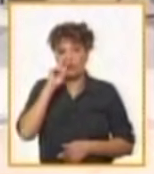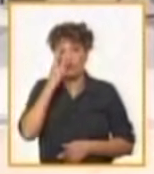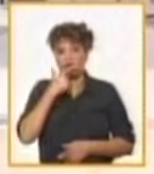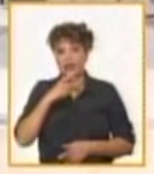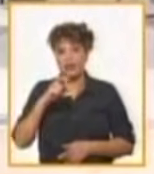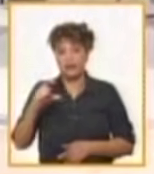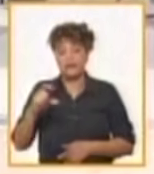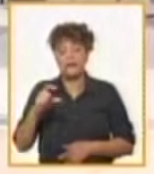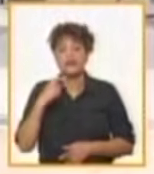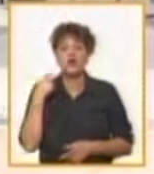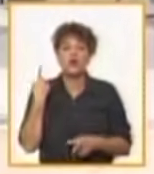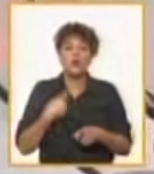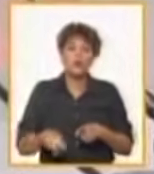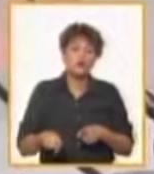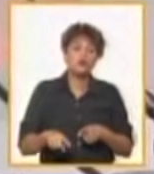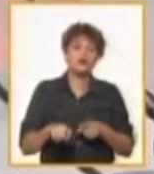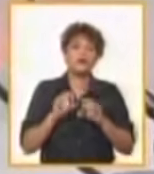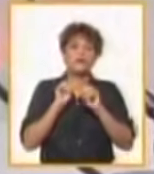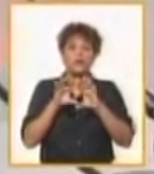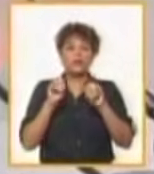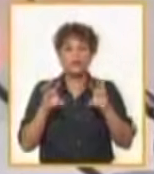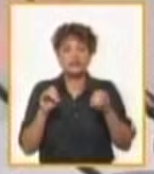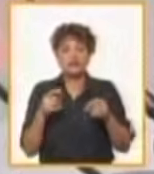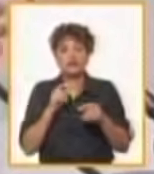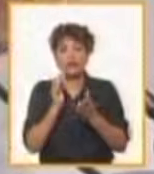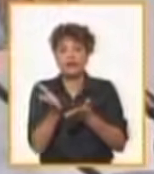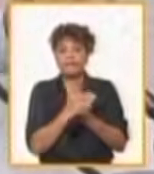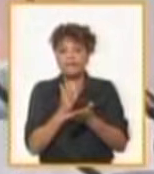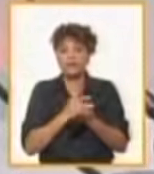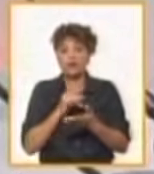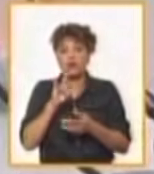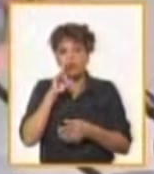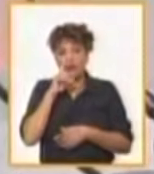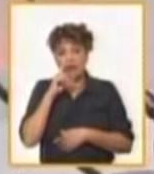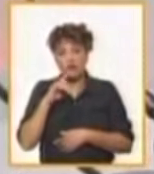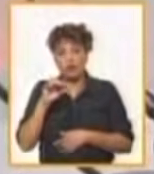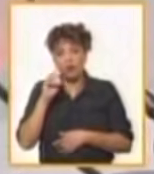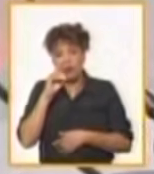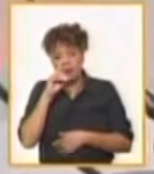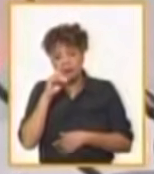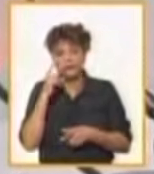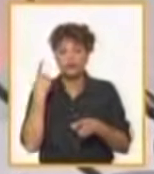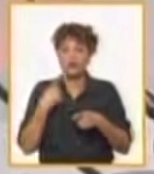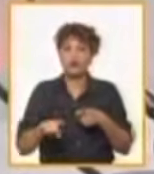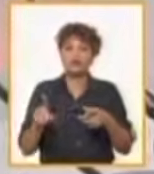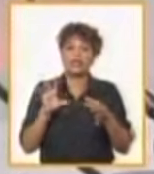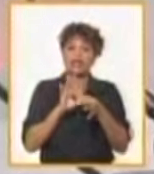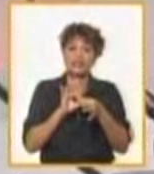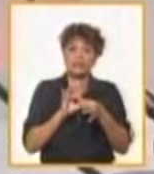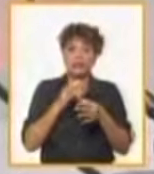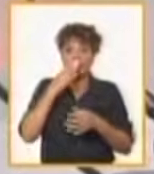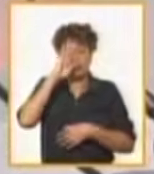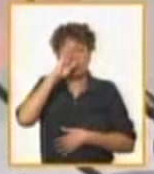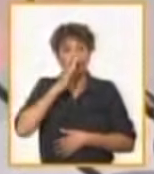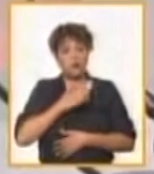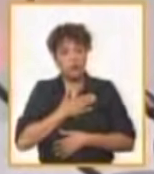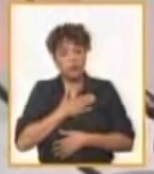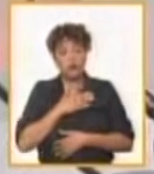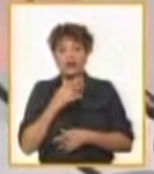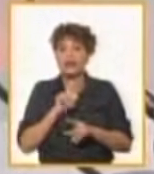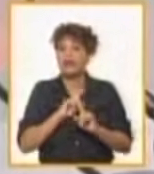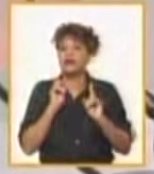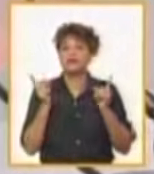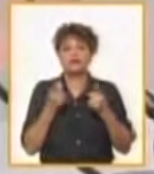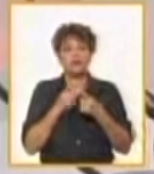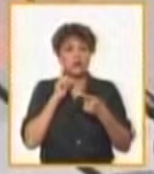publicaciones como la revista Unión, o como la Gaceta de Cuba, que llamaban a unir a todos esos grupos y a todos esos segmentos